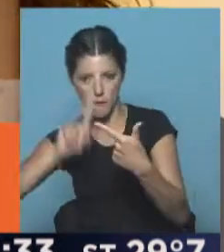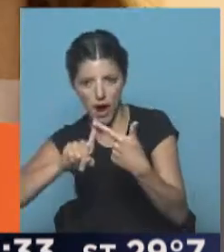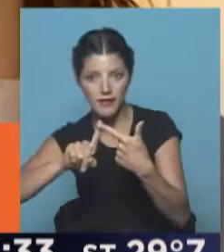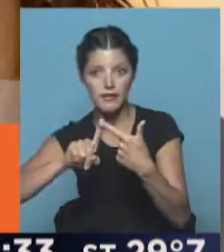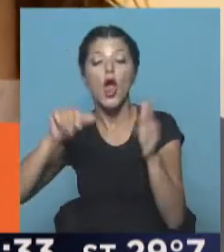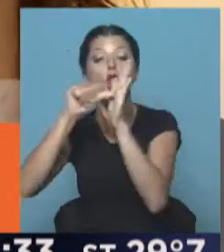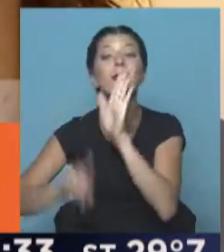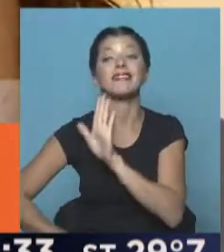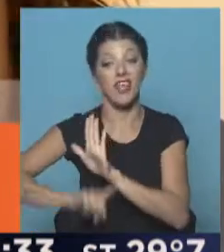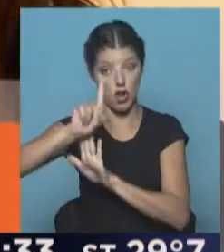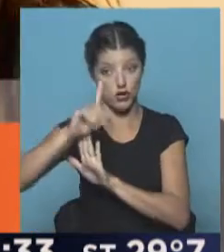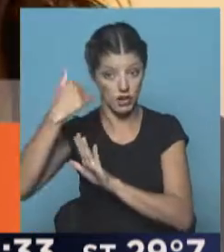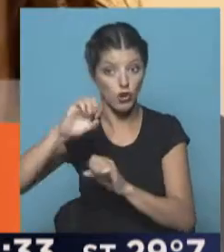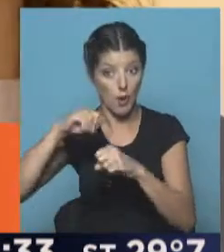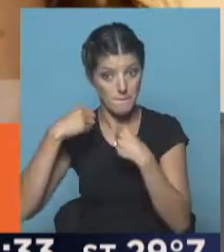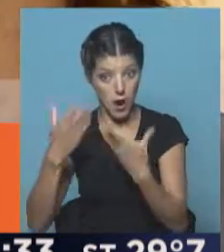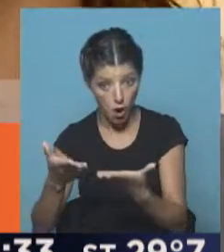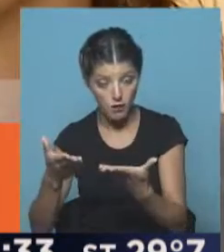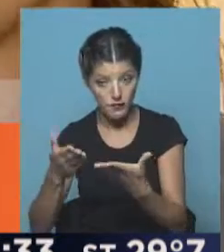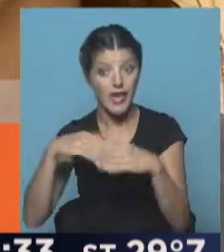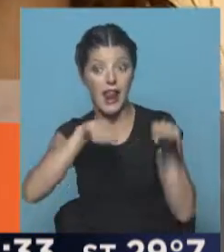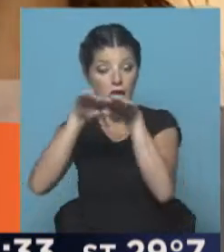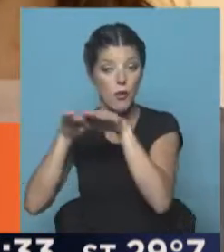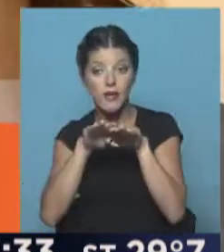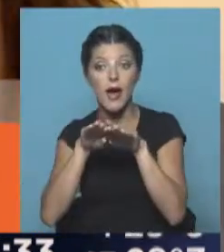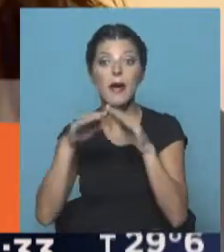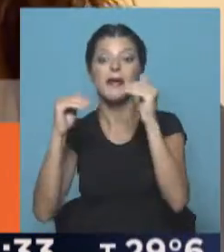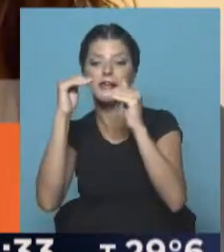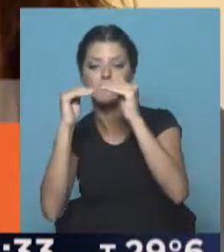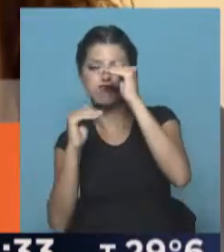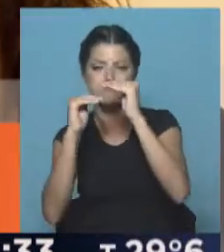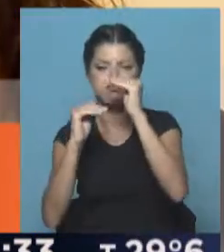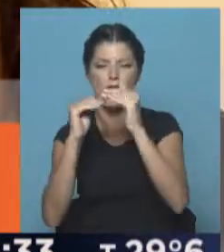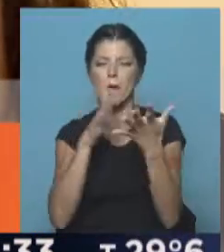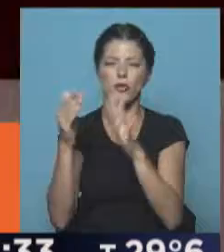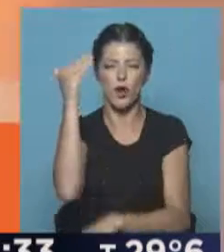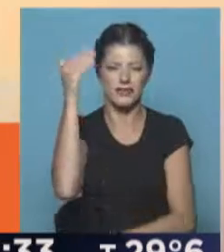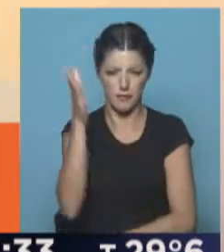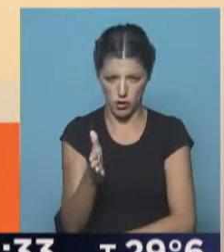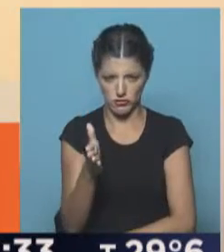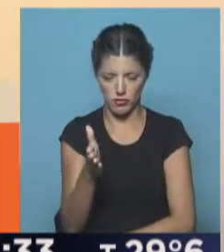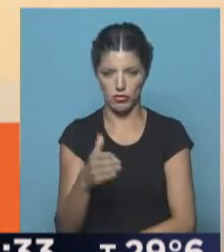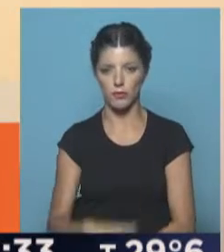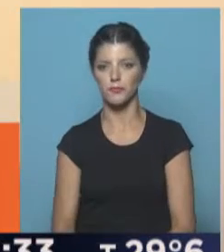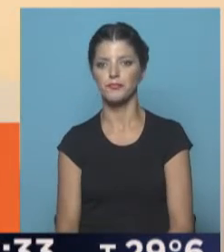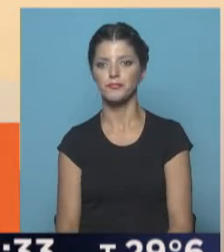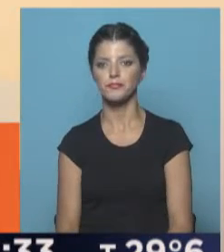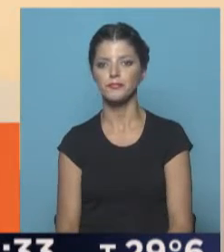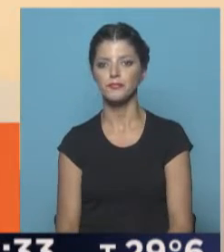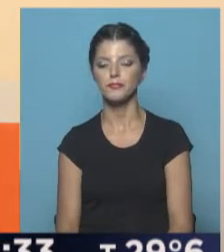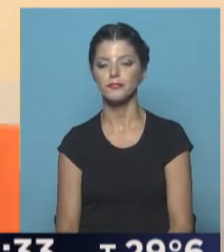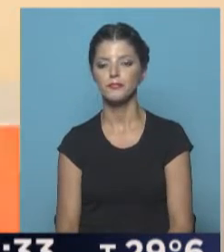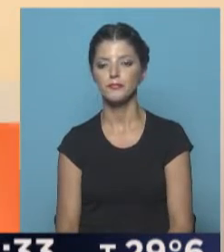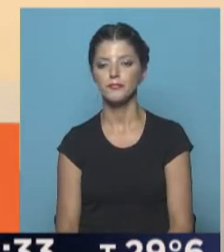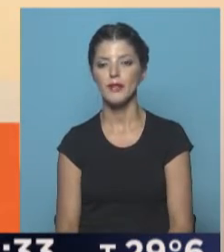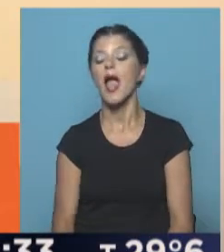que son los que mejor están en este sentido, que la brecha se reduce y está en torno al 15%. Digamos, oscila